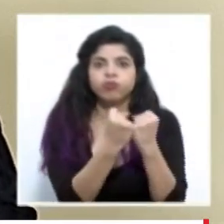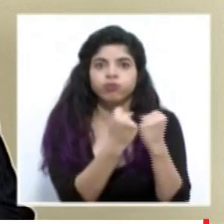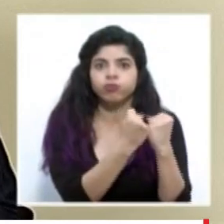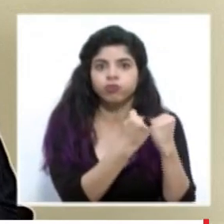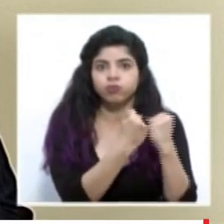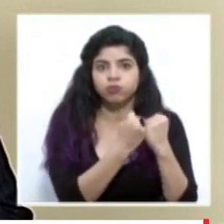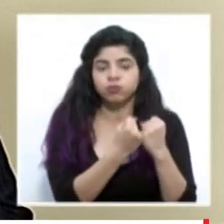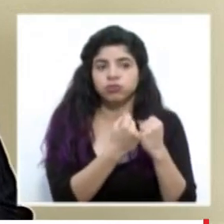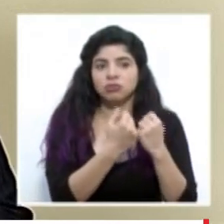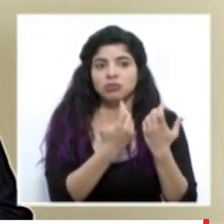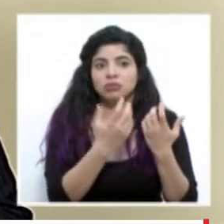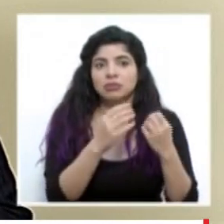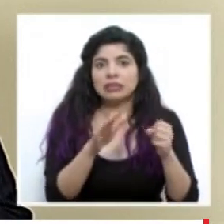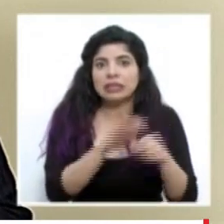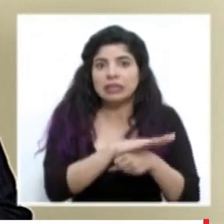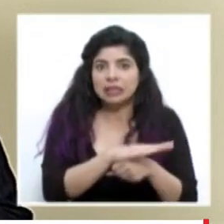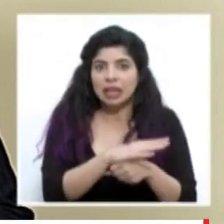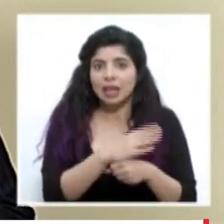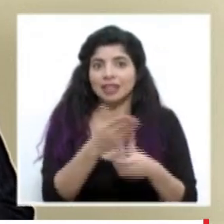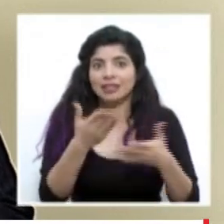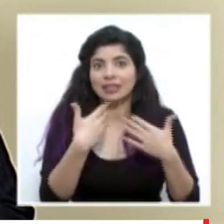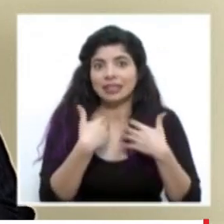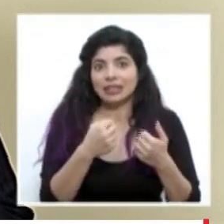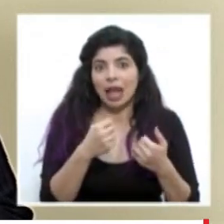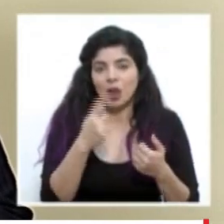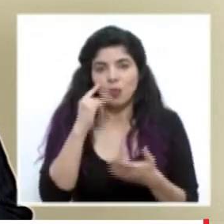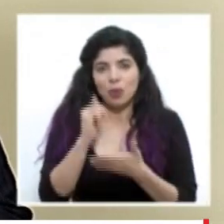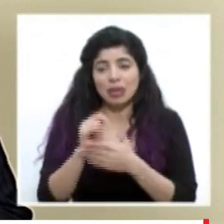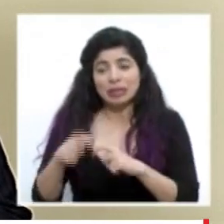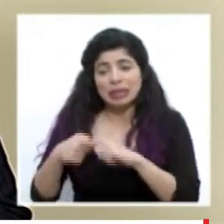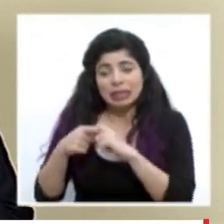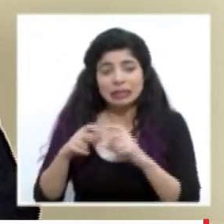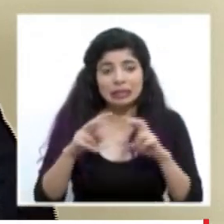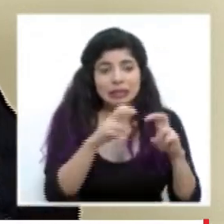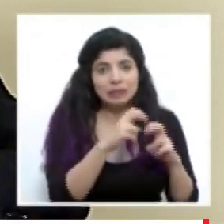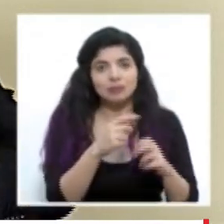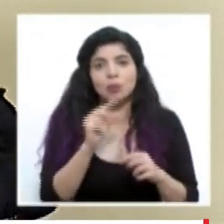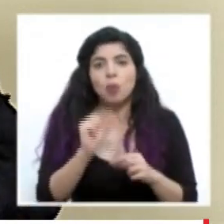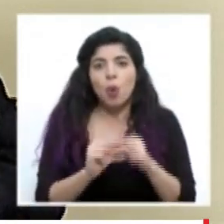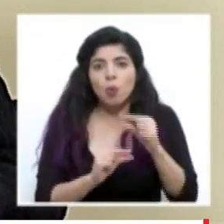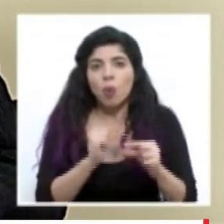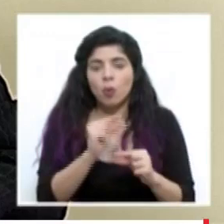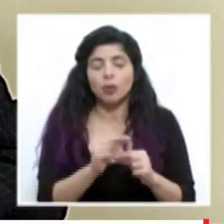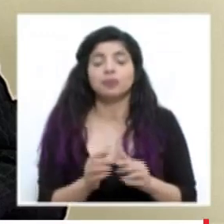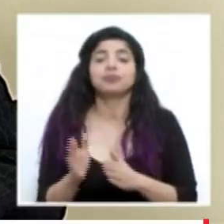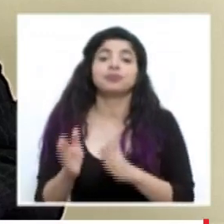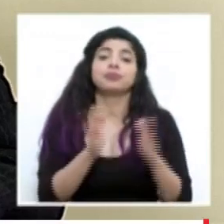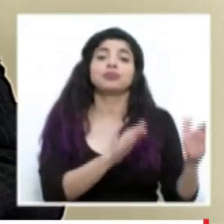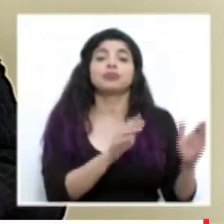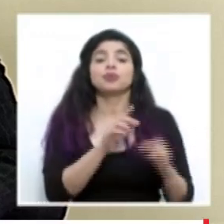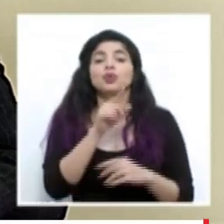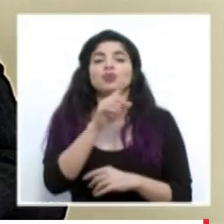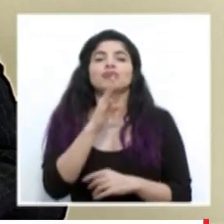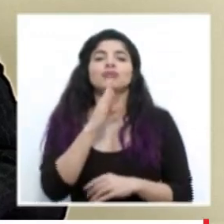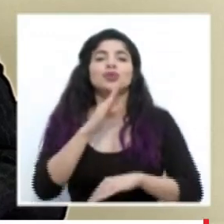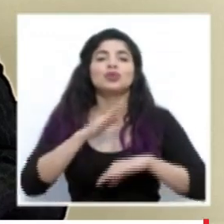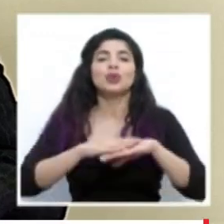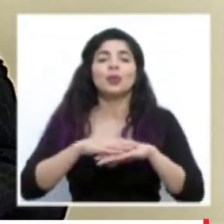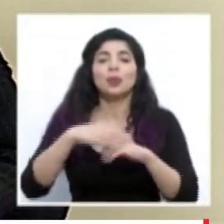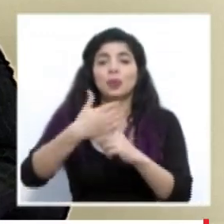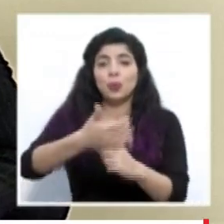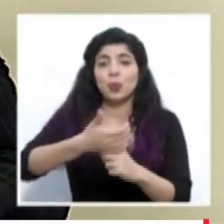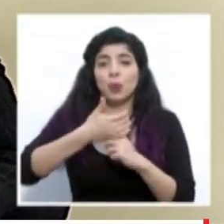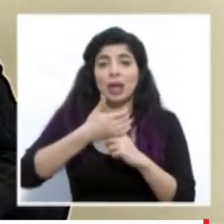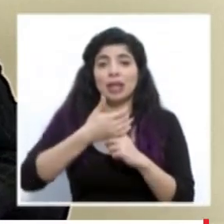de los servicios de salud. Con respecto a lo que usted indicaba de la cuarentena por